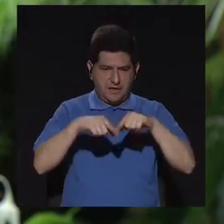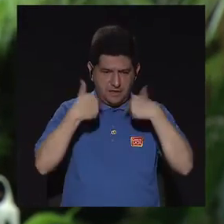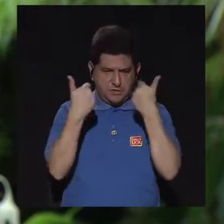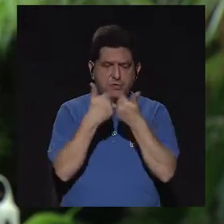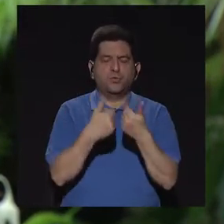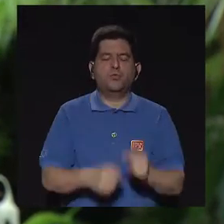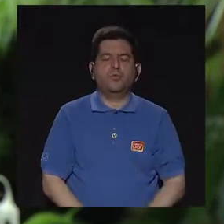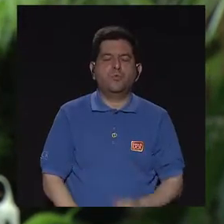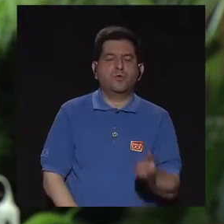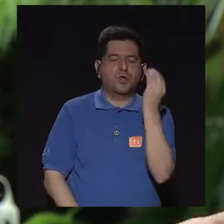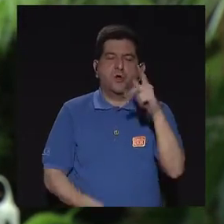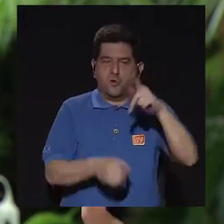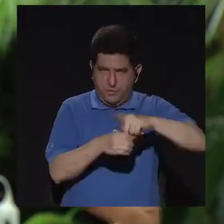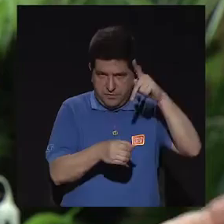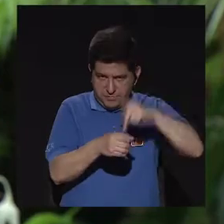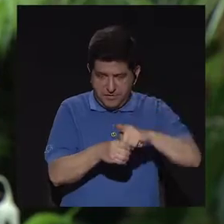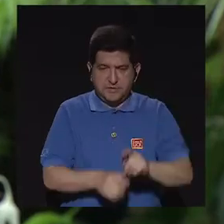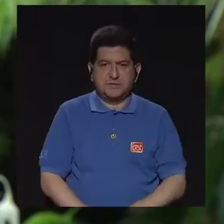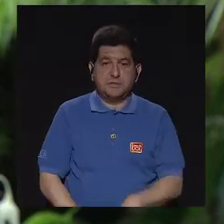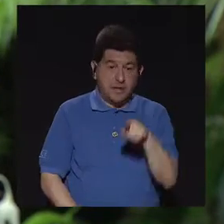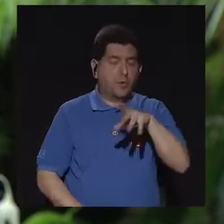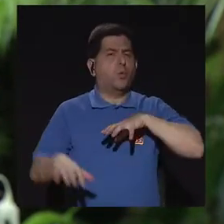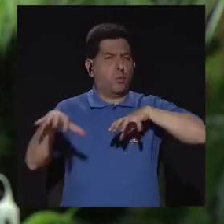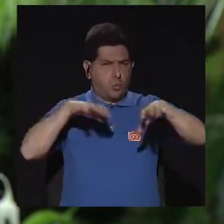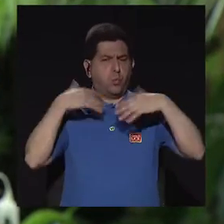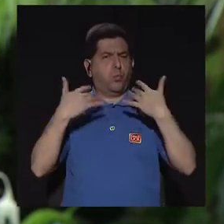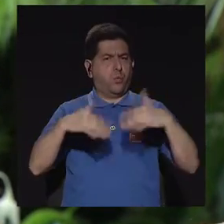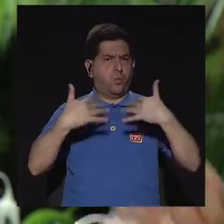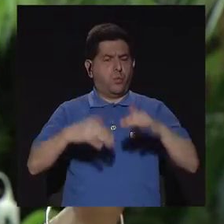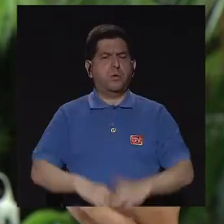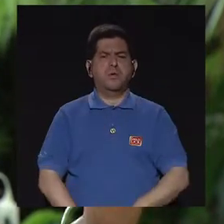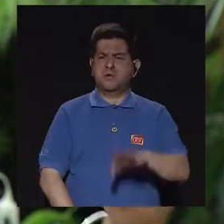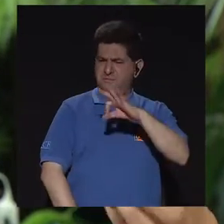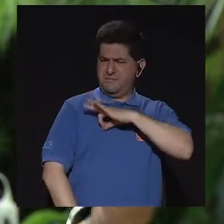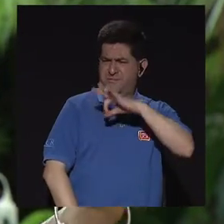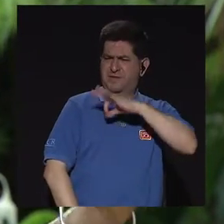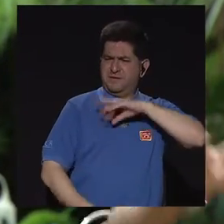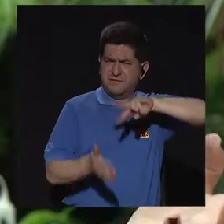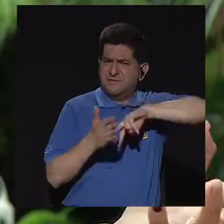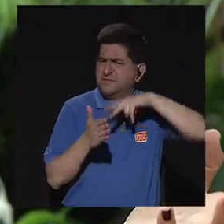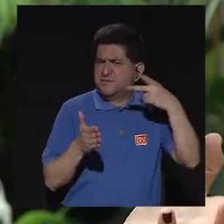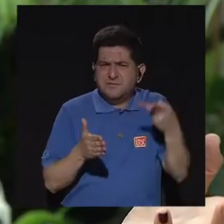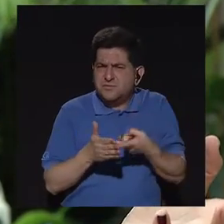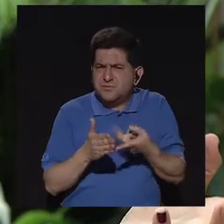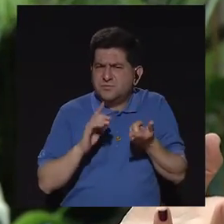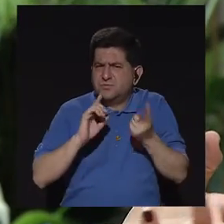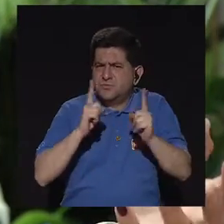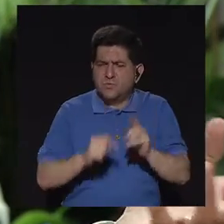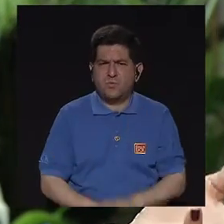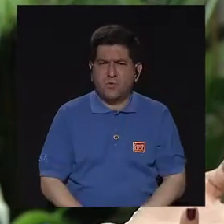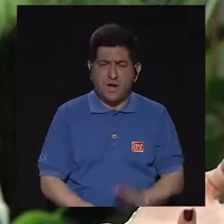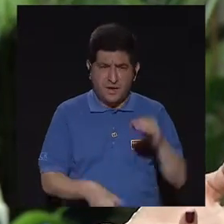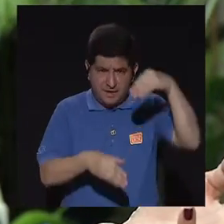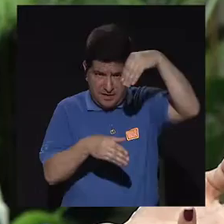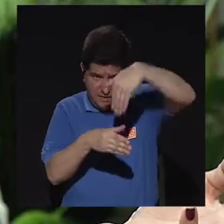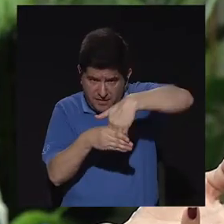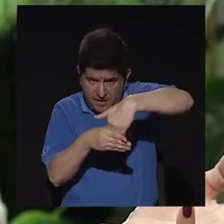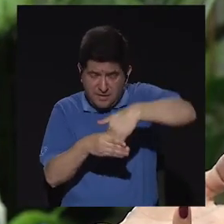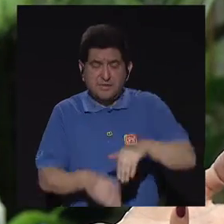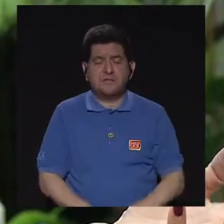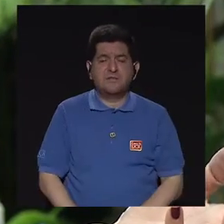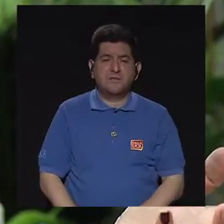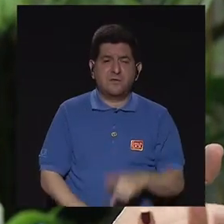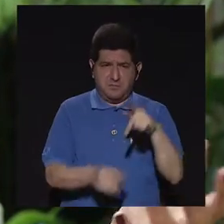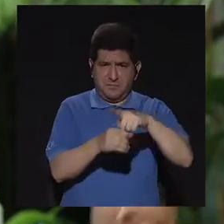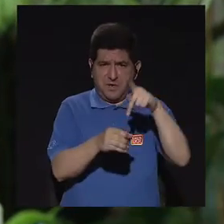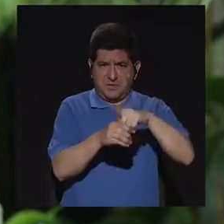a agrupaciones de jóvenes, que por cierto son muy activas, ¿qué beneficios trae esto? Pertenecer a estas agrupaciones para